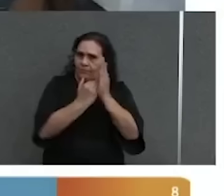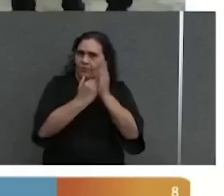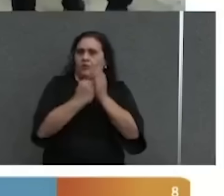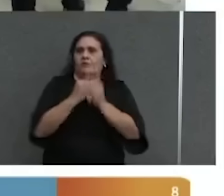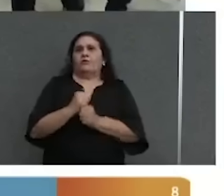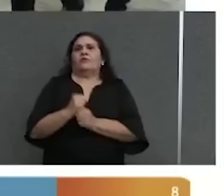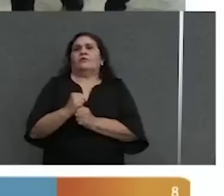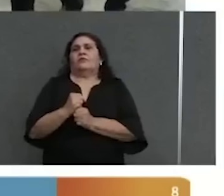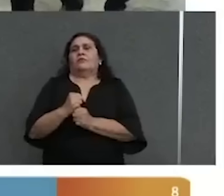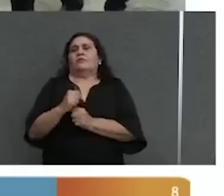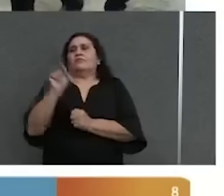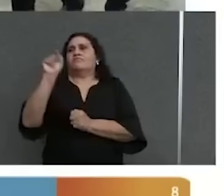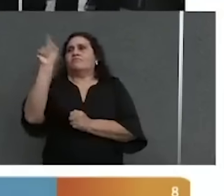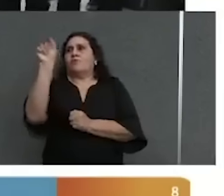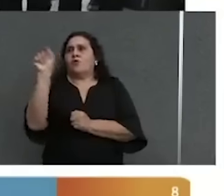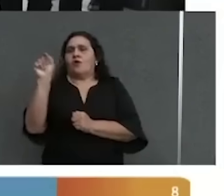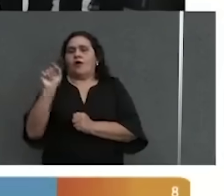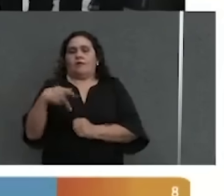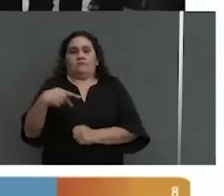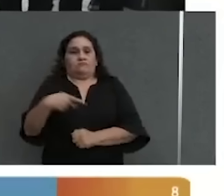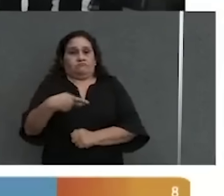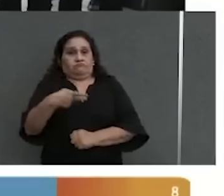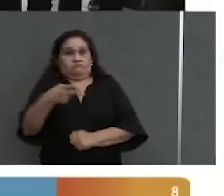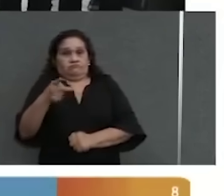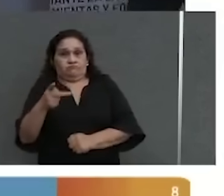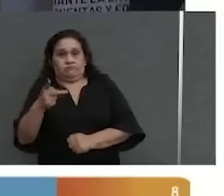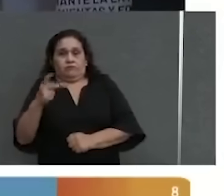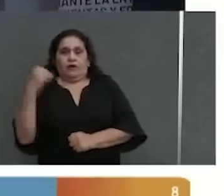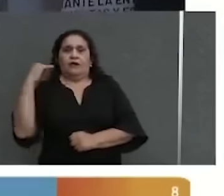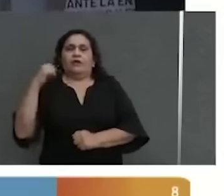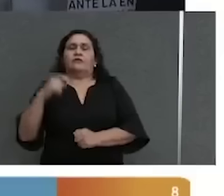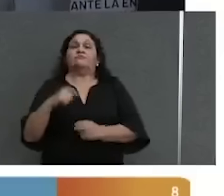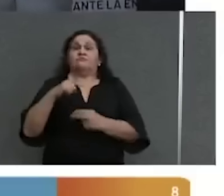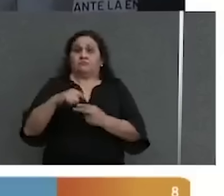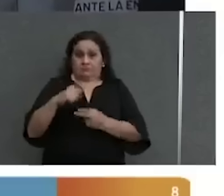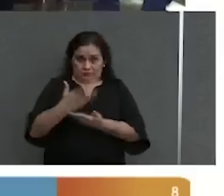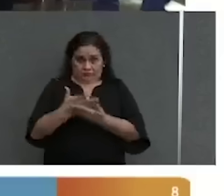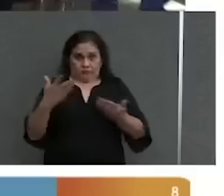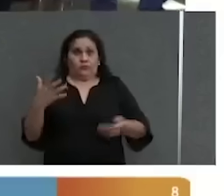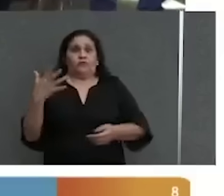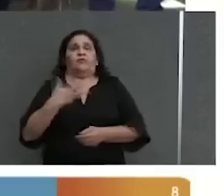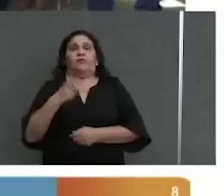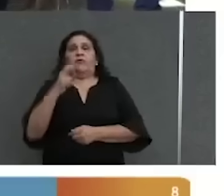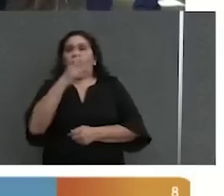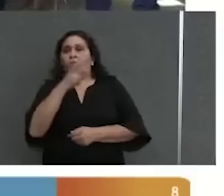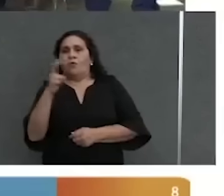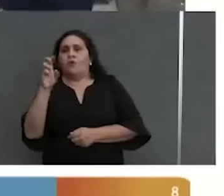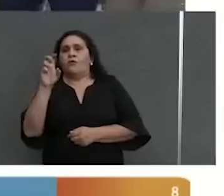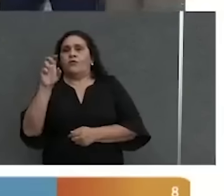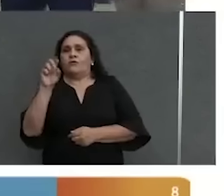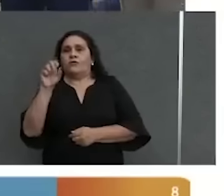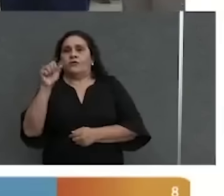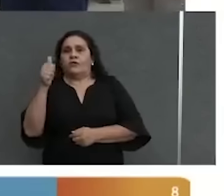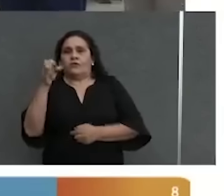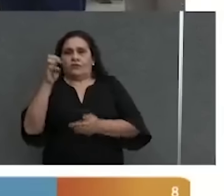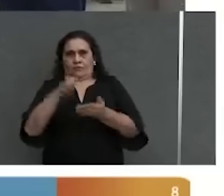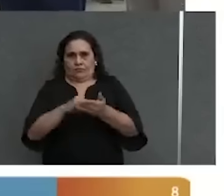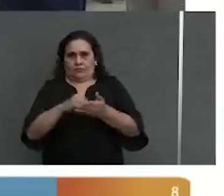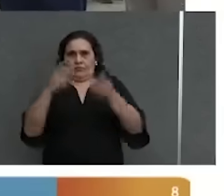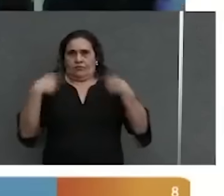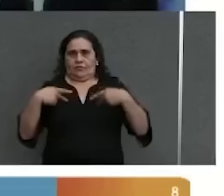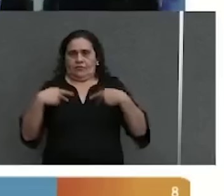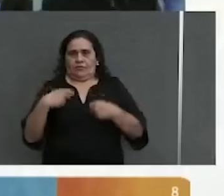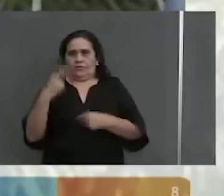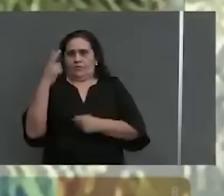pobreza en la historia de Yucatán y en que hoy también tenemos 236 mil personas que del 2020